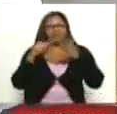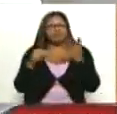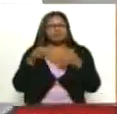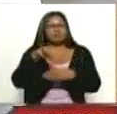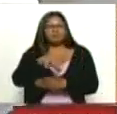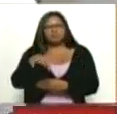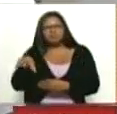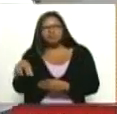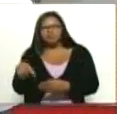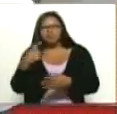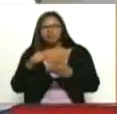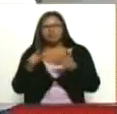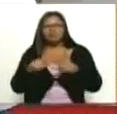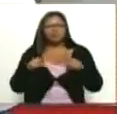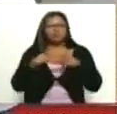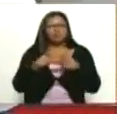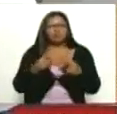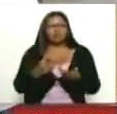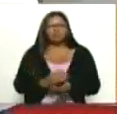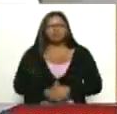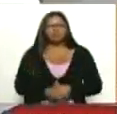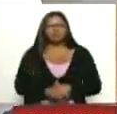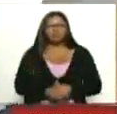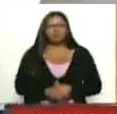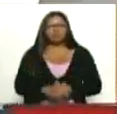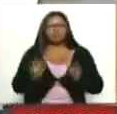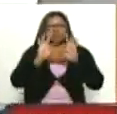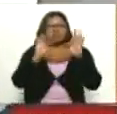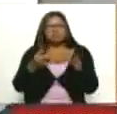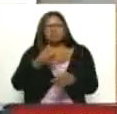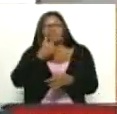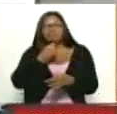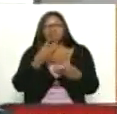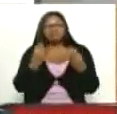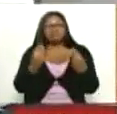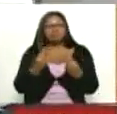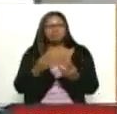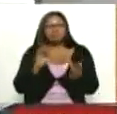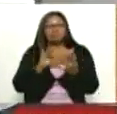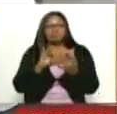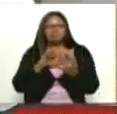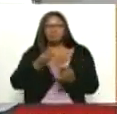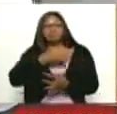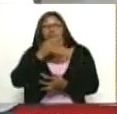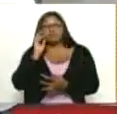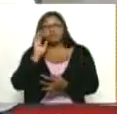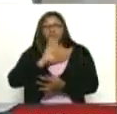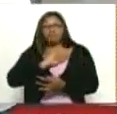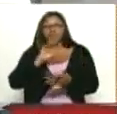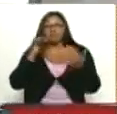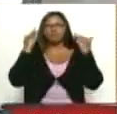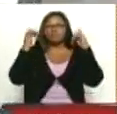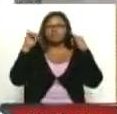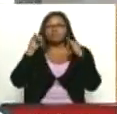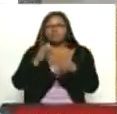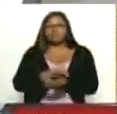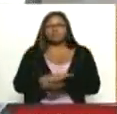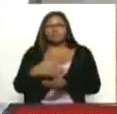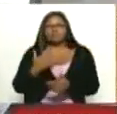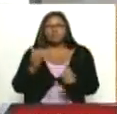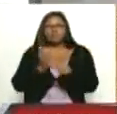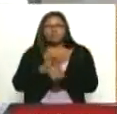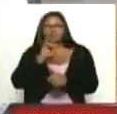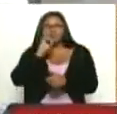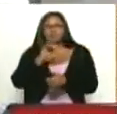estados, por ubicación geográfica, de manera que es muy fácil. Además de las redes sociales, del propio festival puedes ubicar esta